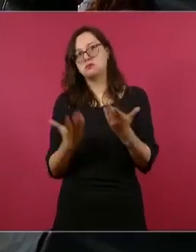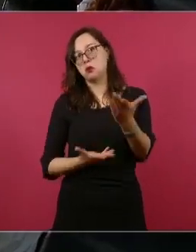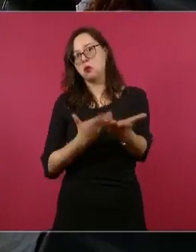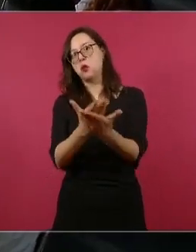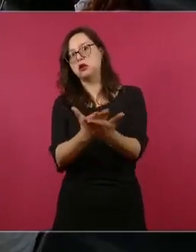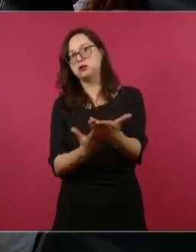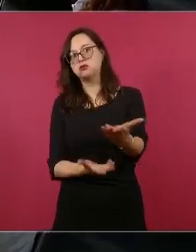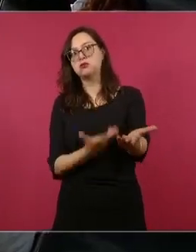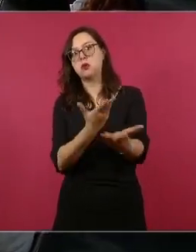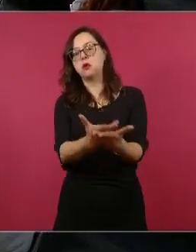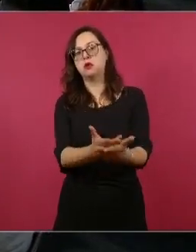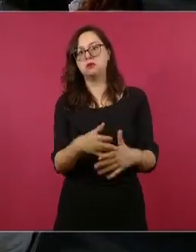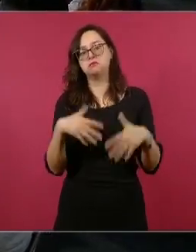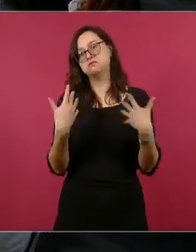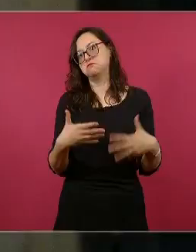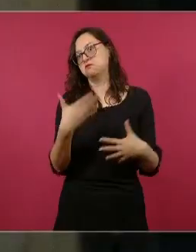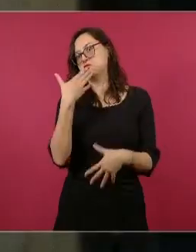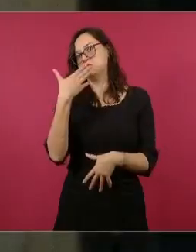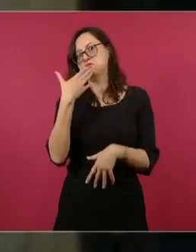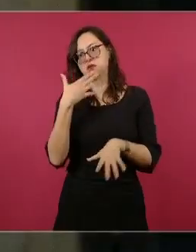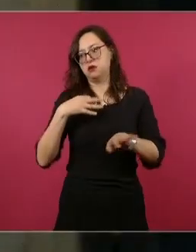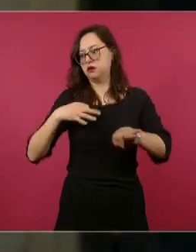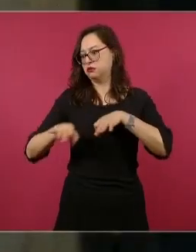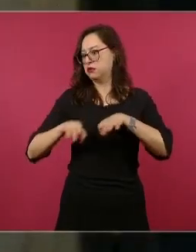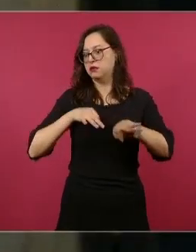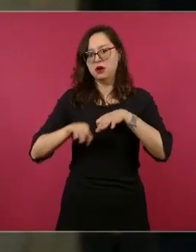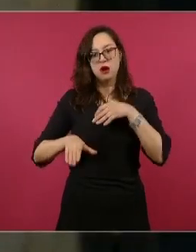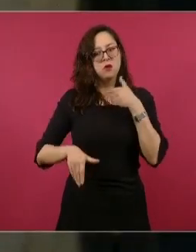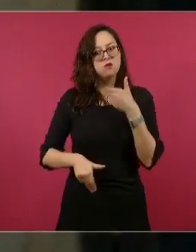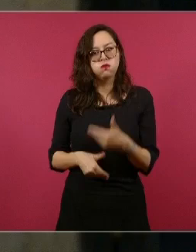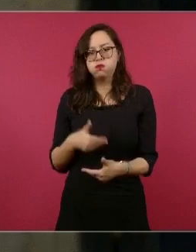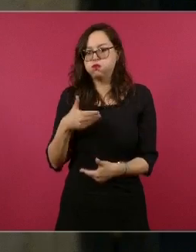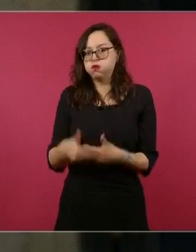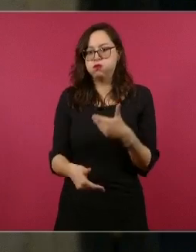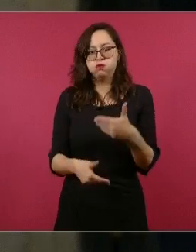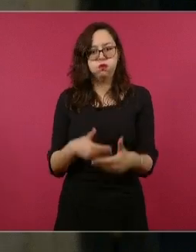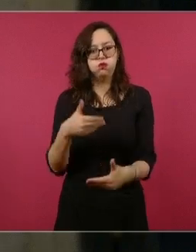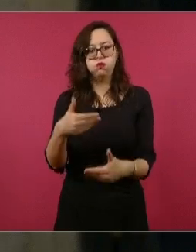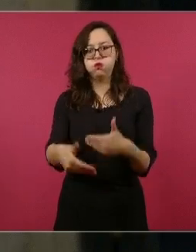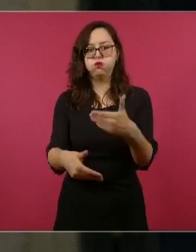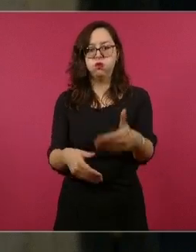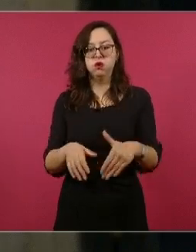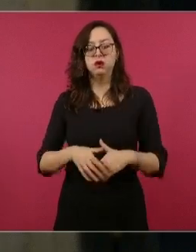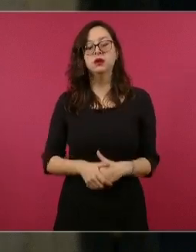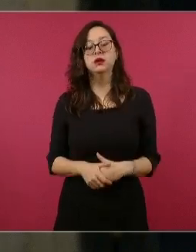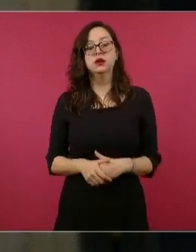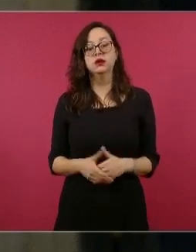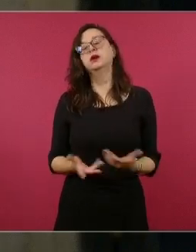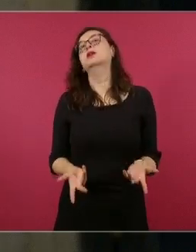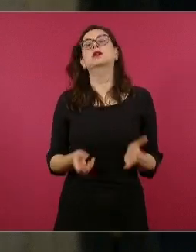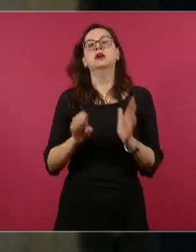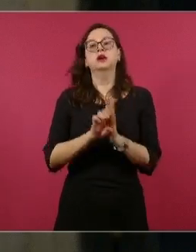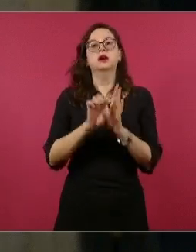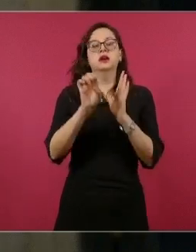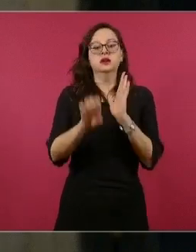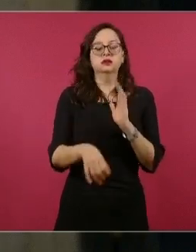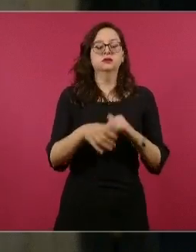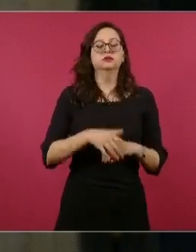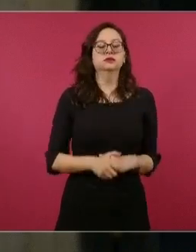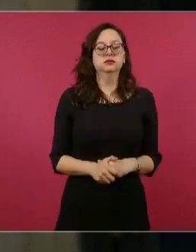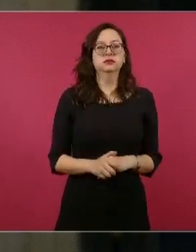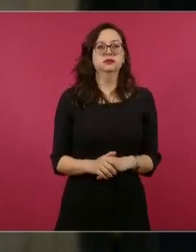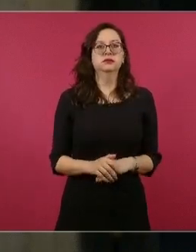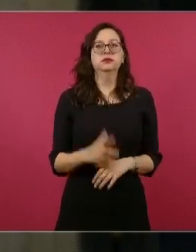venimos realizando. Por ejemplo, los casos que se han negado que afectan al medio ambiente,